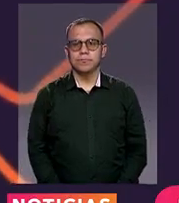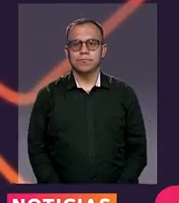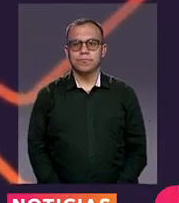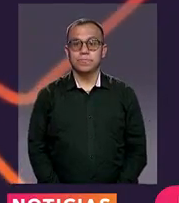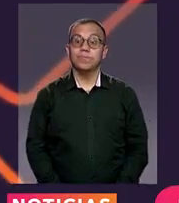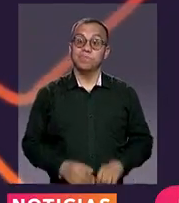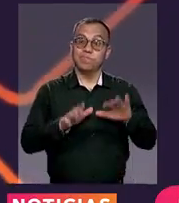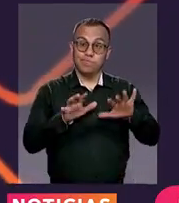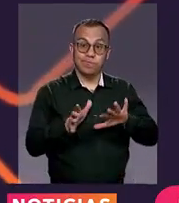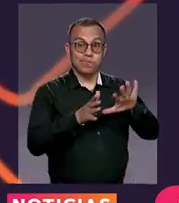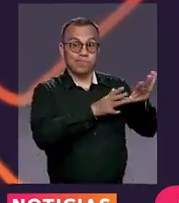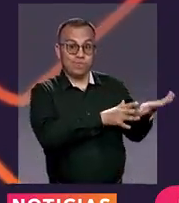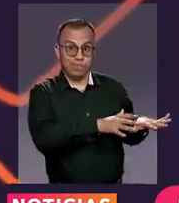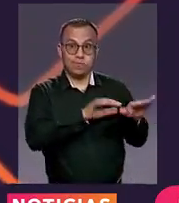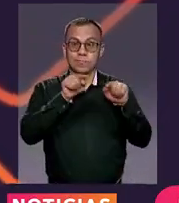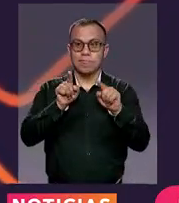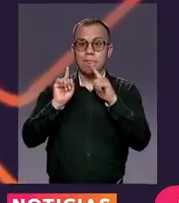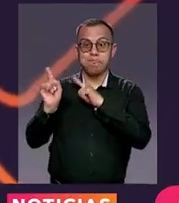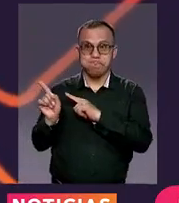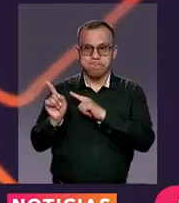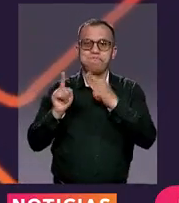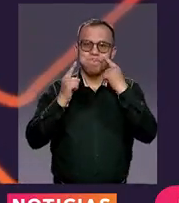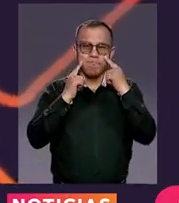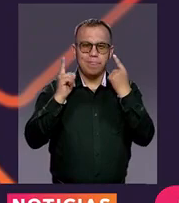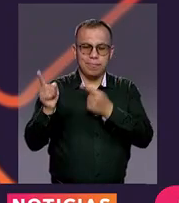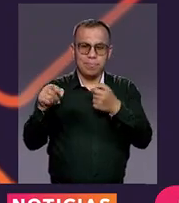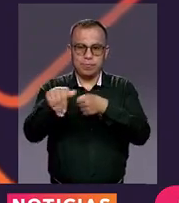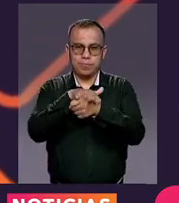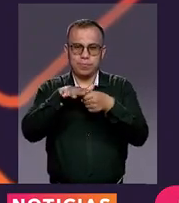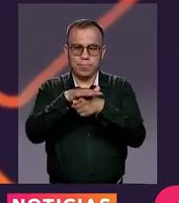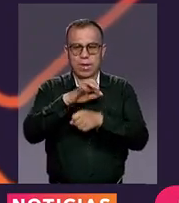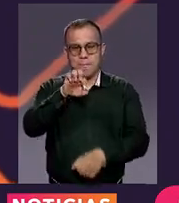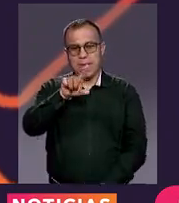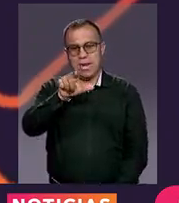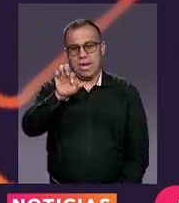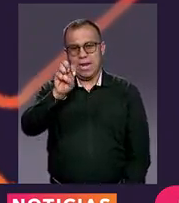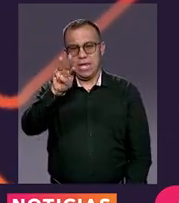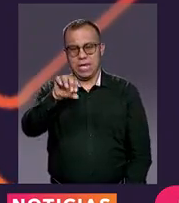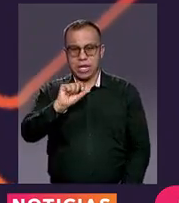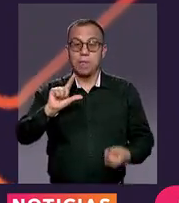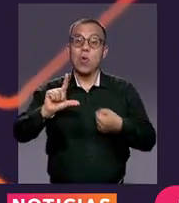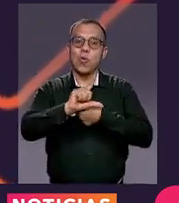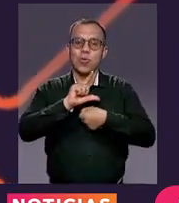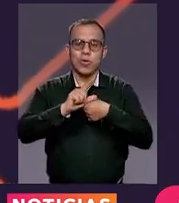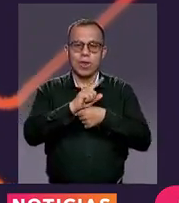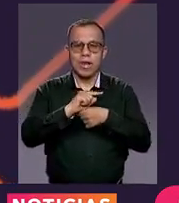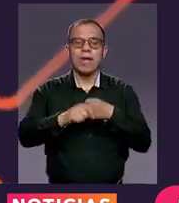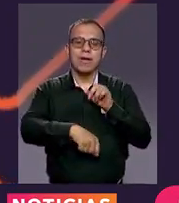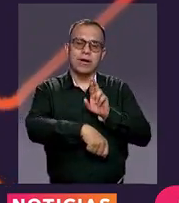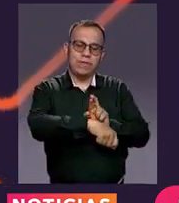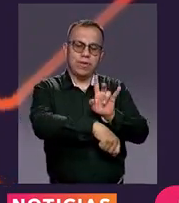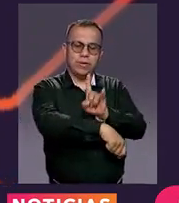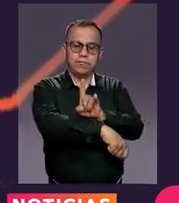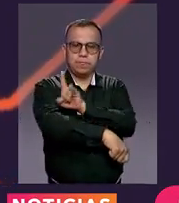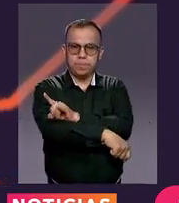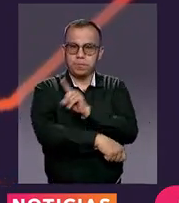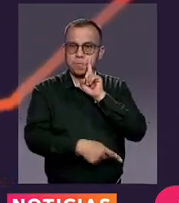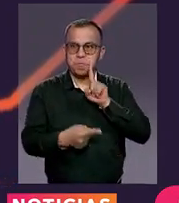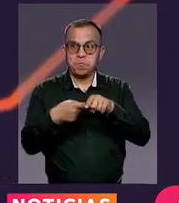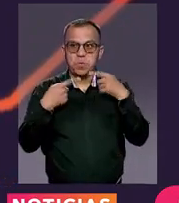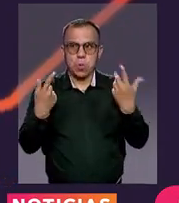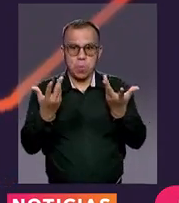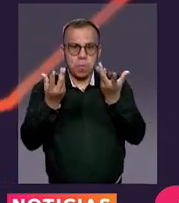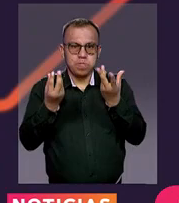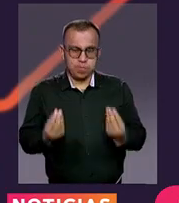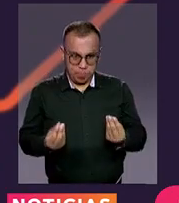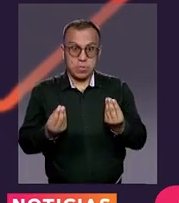En otro caso, este fue el panorama que se presentó en el barrio Palermo de la localidad de Rafael Uribe Uribe. Las autoridades lograron calmar